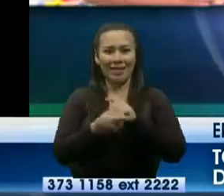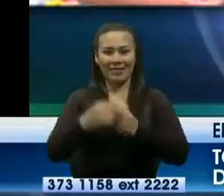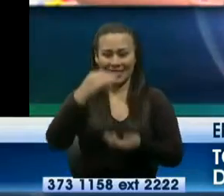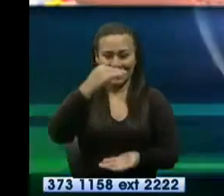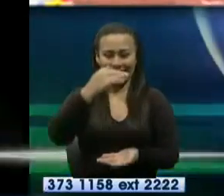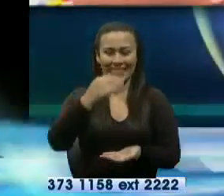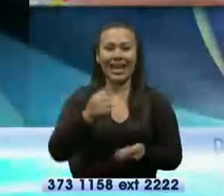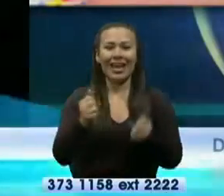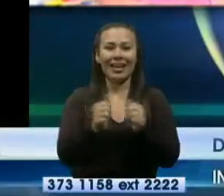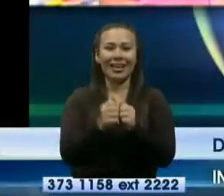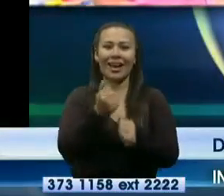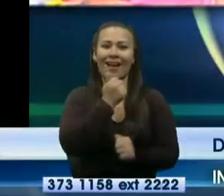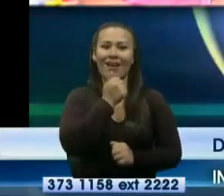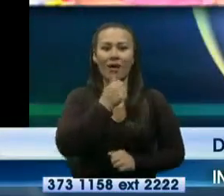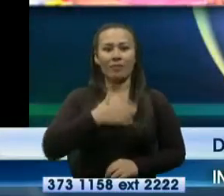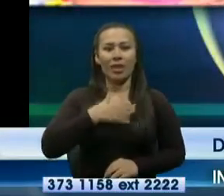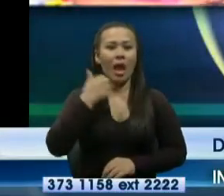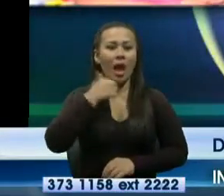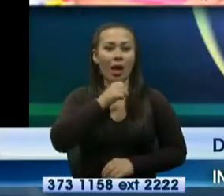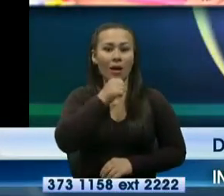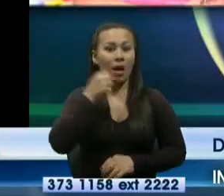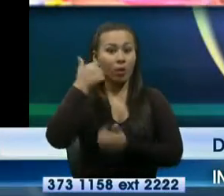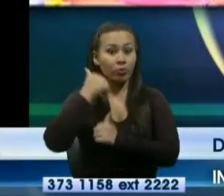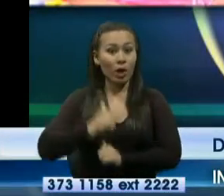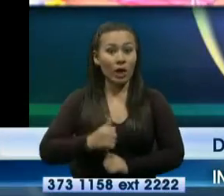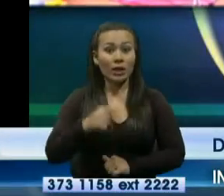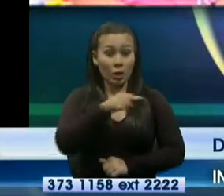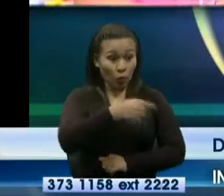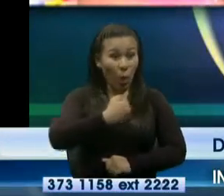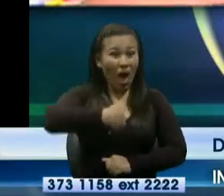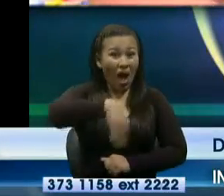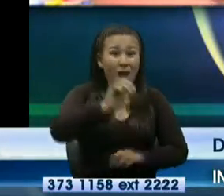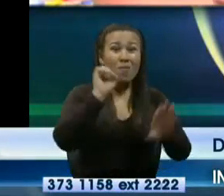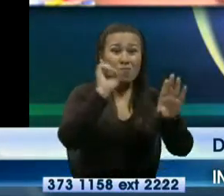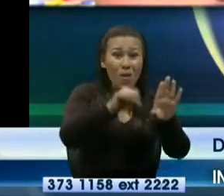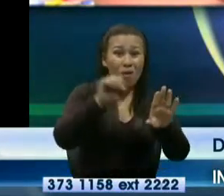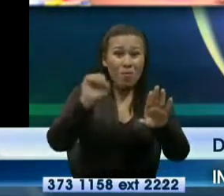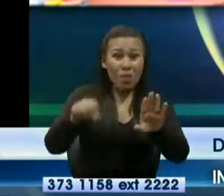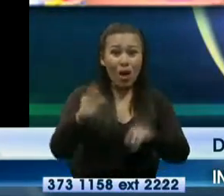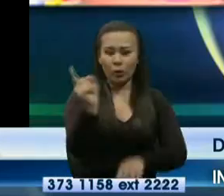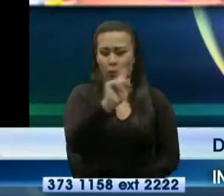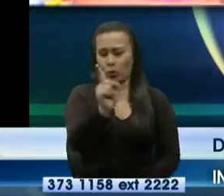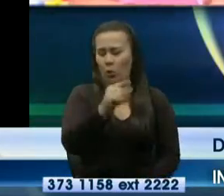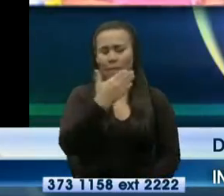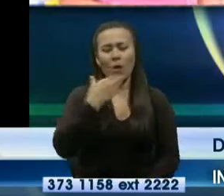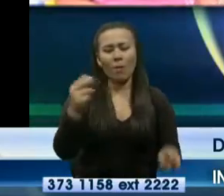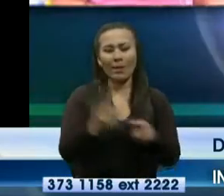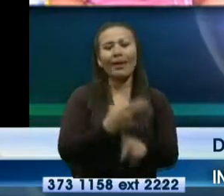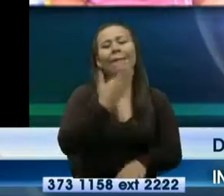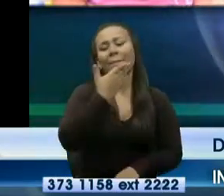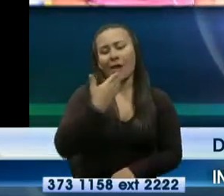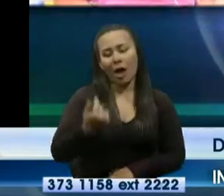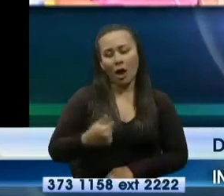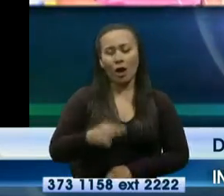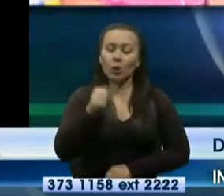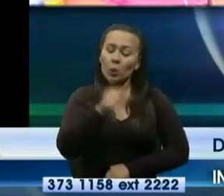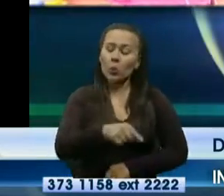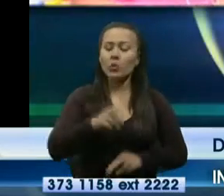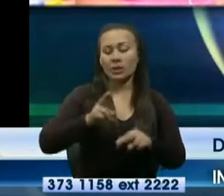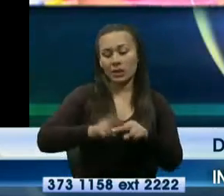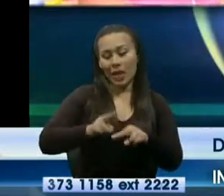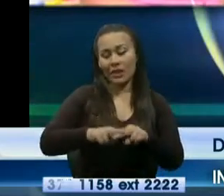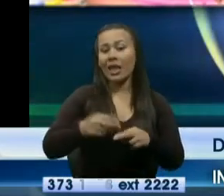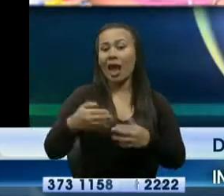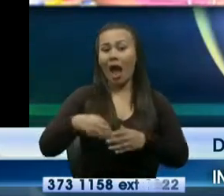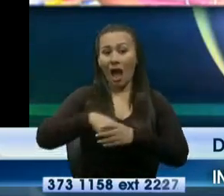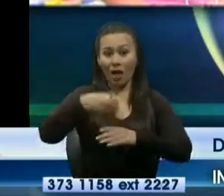por galón de agua, pero mi abuelita me dijo que no, que era muy peligroso. Y de ahí, mi abuelita me dijo que lo ponga, si yo